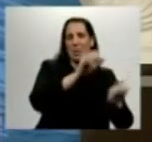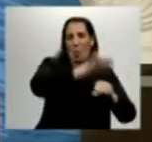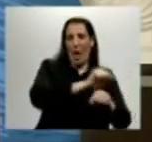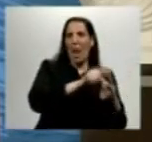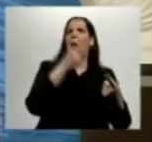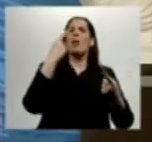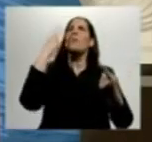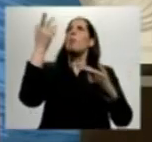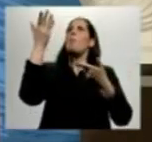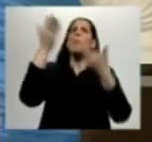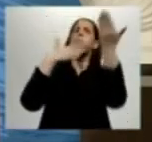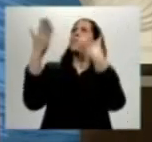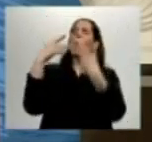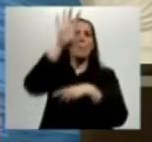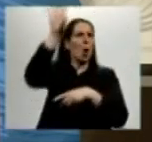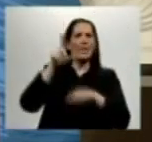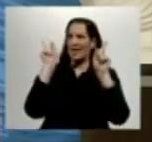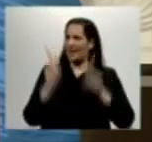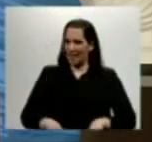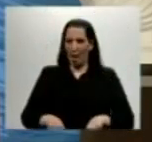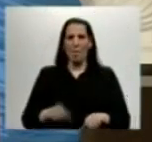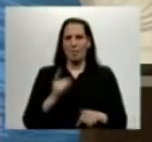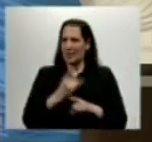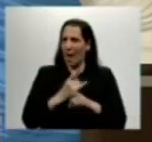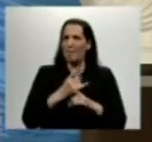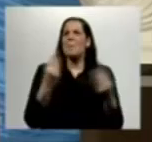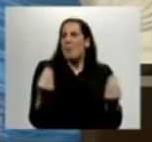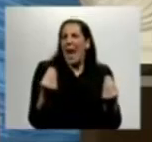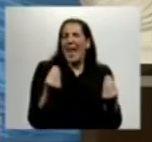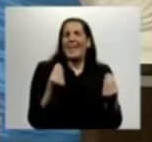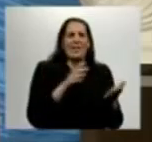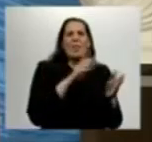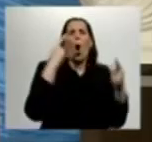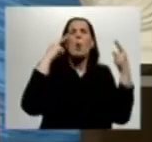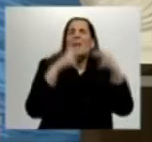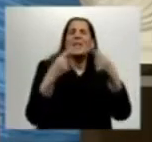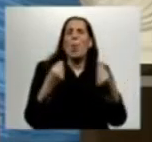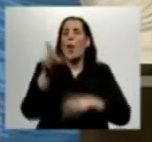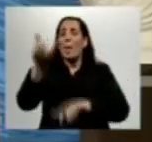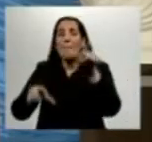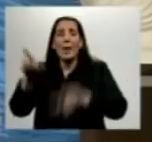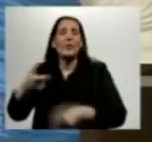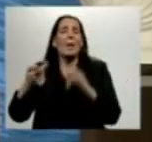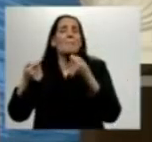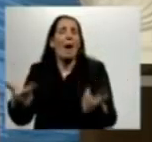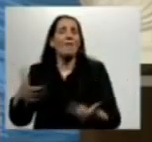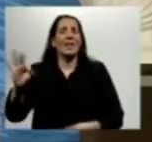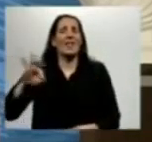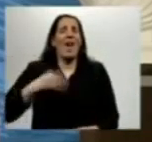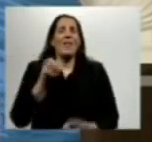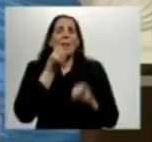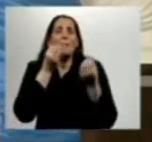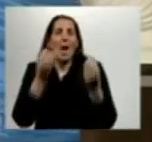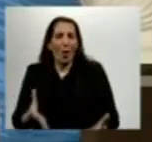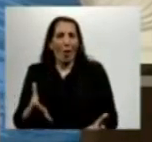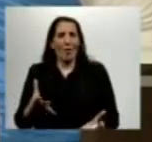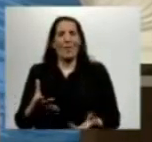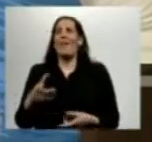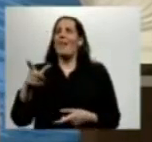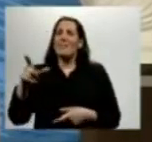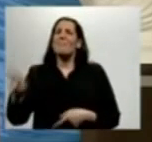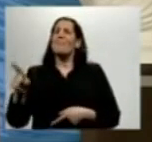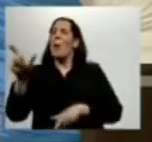sano propósito de lograr que a la gente se le simplifiquen las cosas, que la gente pueda vivir mejor, que la gente cuente